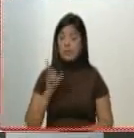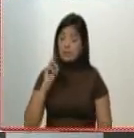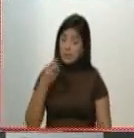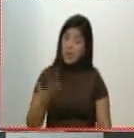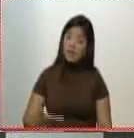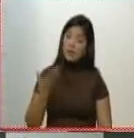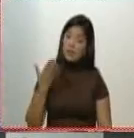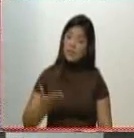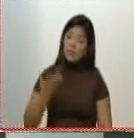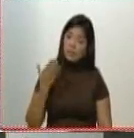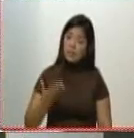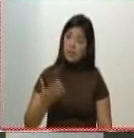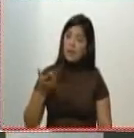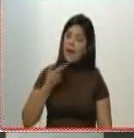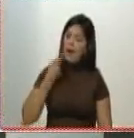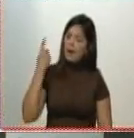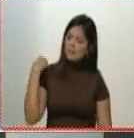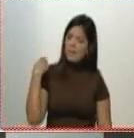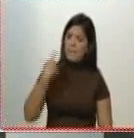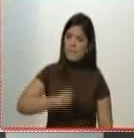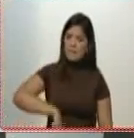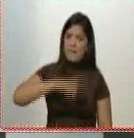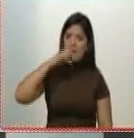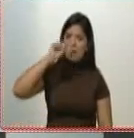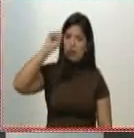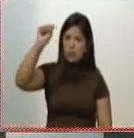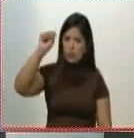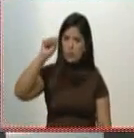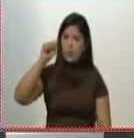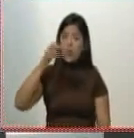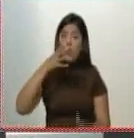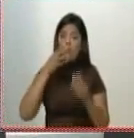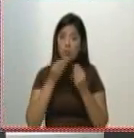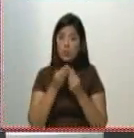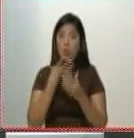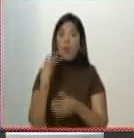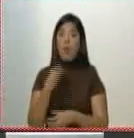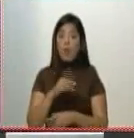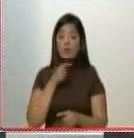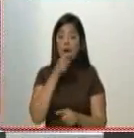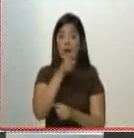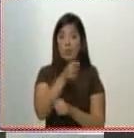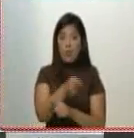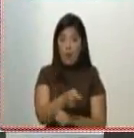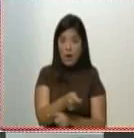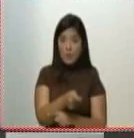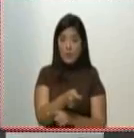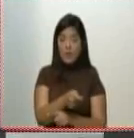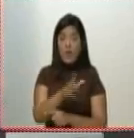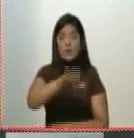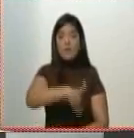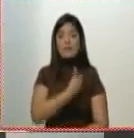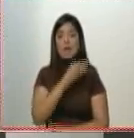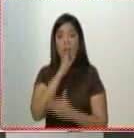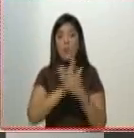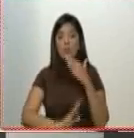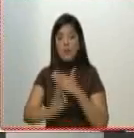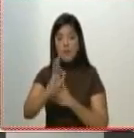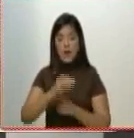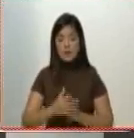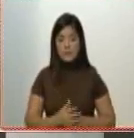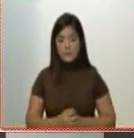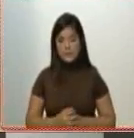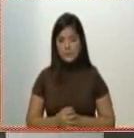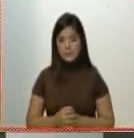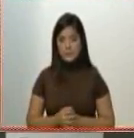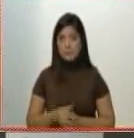que precisamente el día de ayer el presidente, en un acto con jóvenes que se graduaron de la Universidad Nacional de las Fuerzas Armadas, UNEFA,